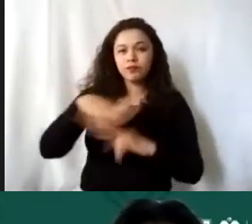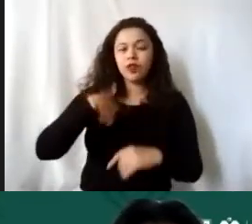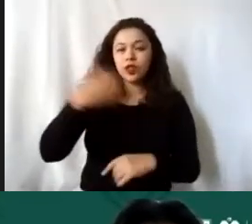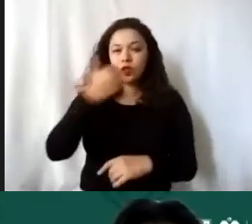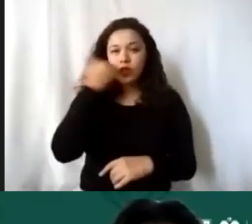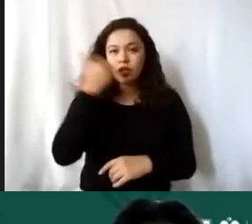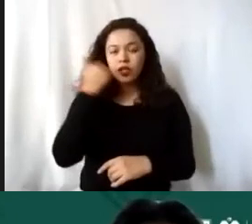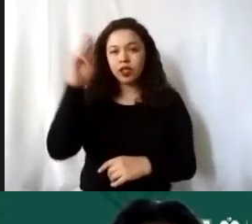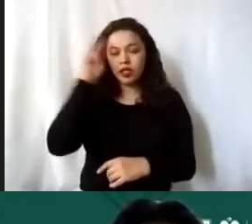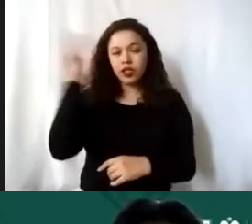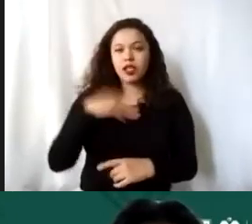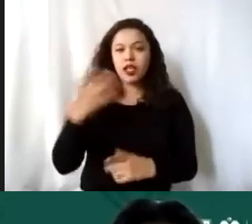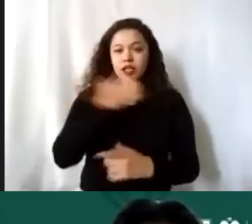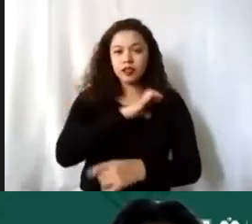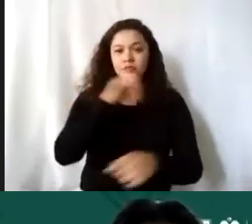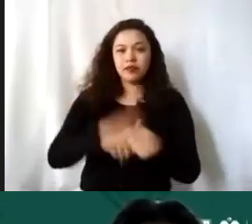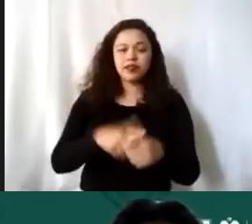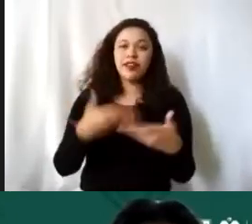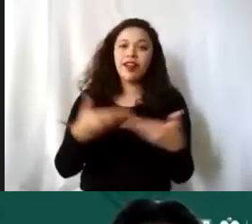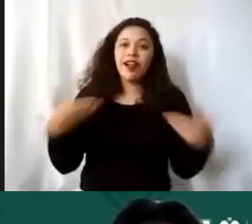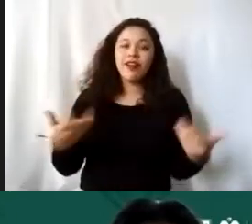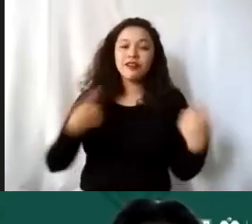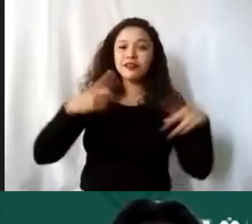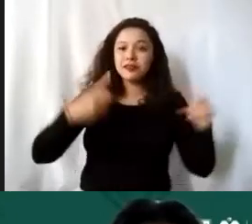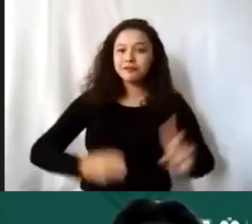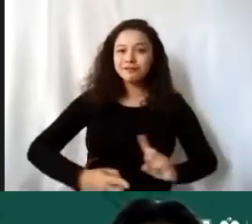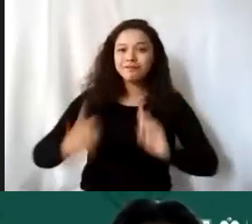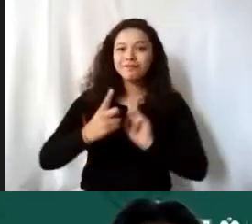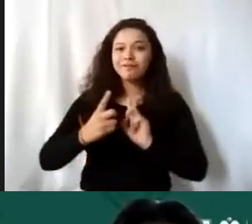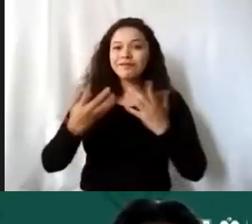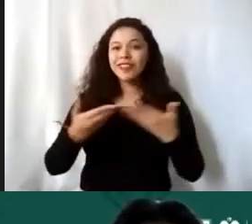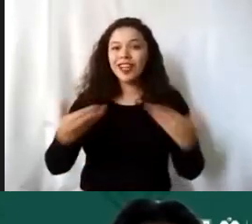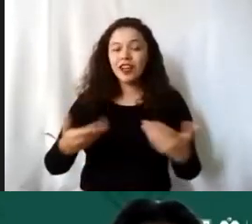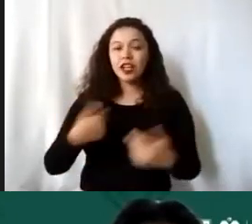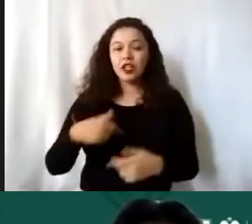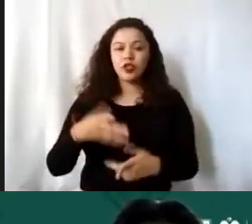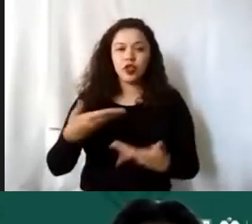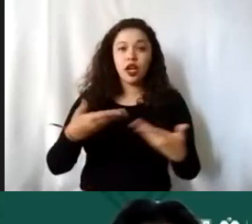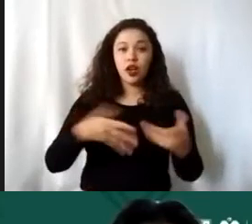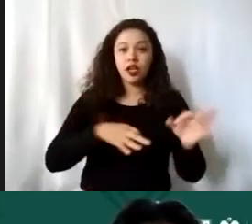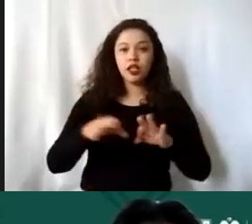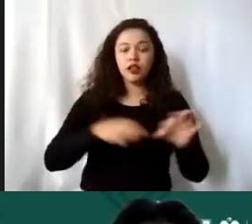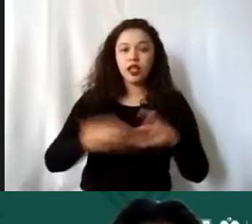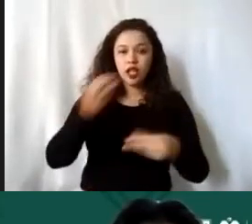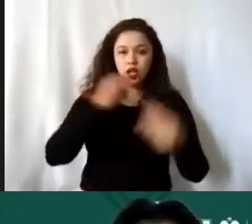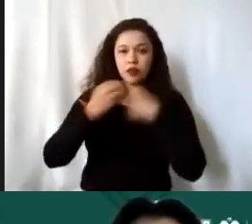maestra en especialización y pues ahora nos encontramos de esta parte. Yo laboro actualmente en Alimento para